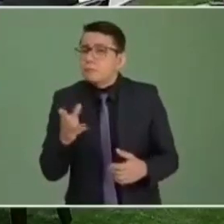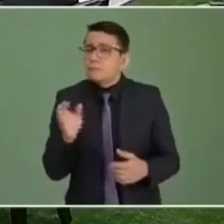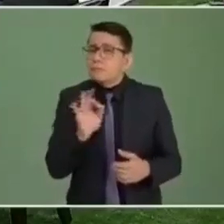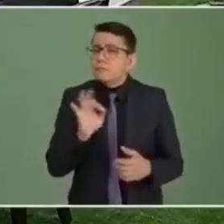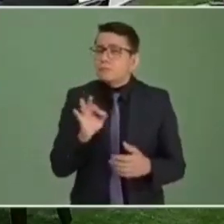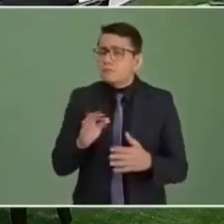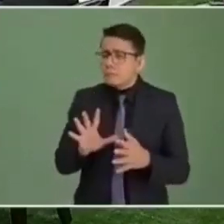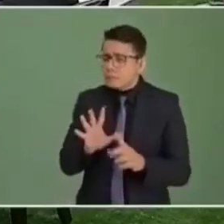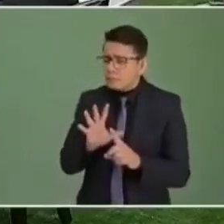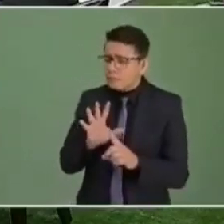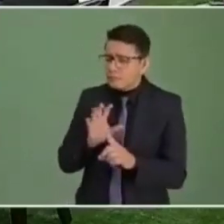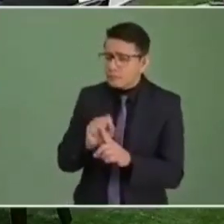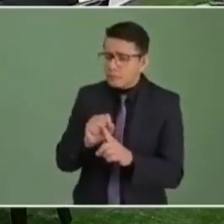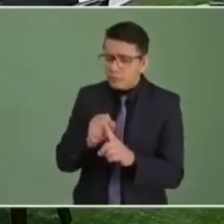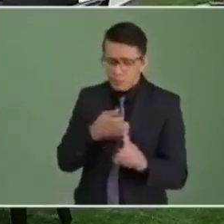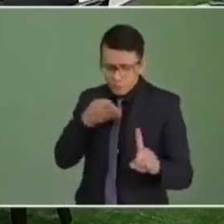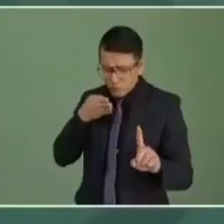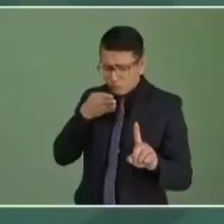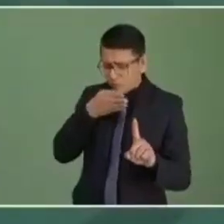llegar